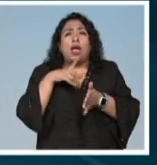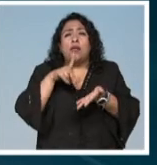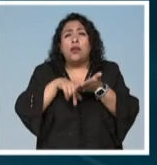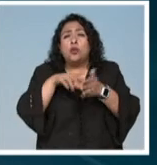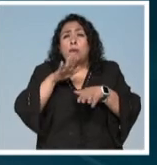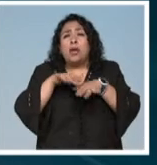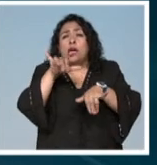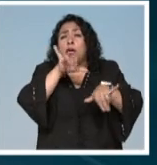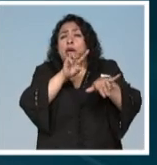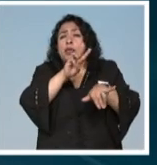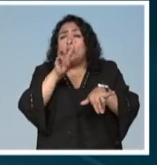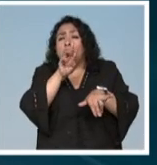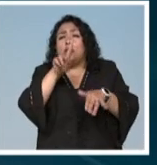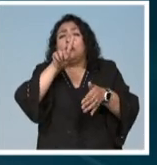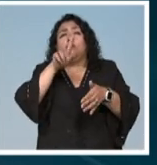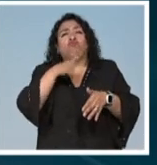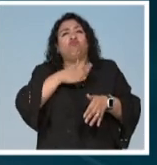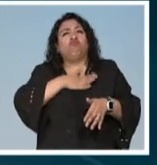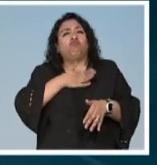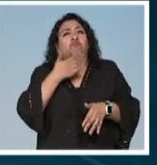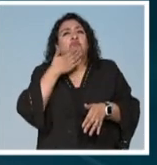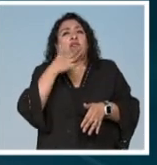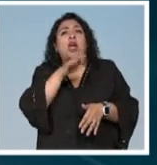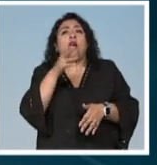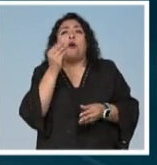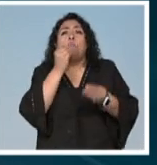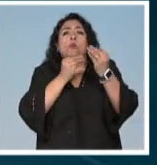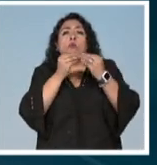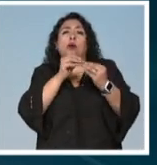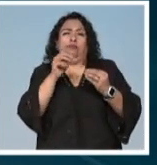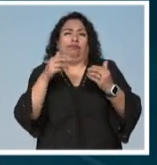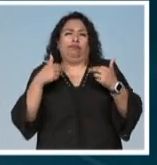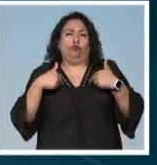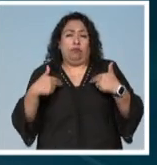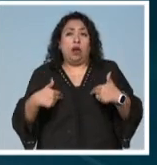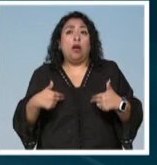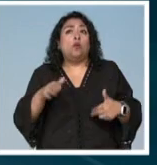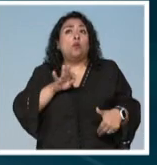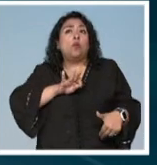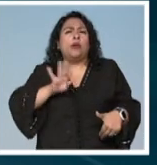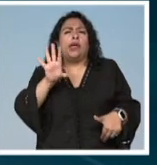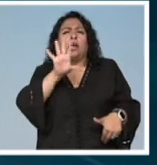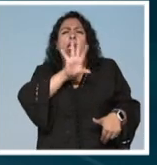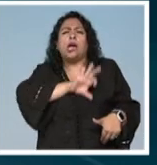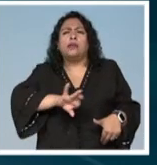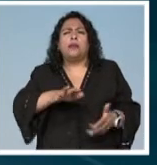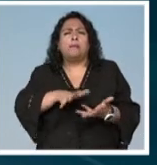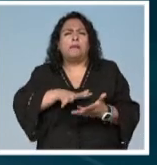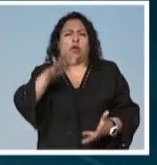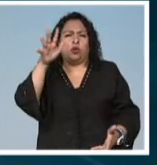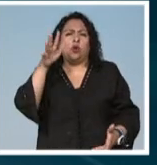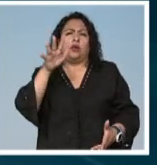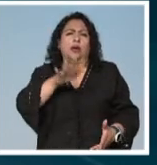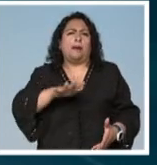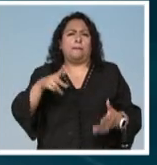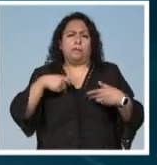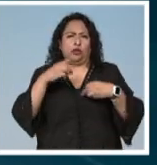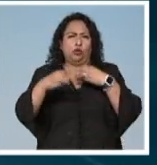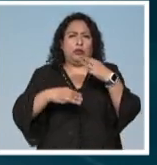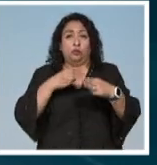sustancias químicas que lo ayudan a tener una buena reputación en el consumo humano y que le permiten ser el favorito de gran parte de la población del